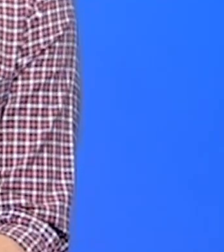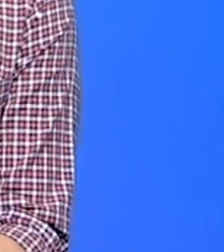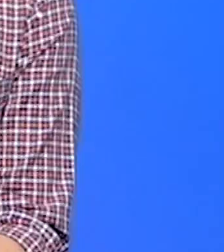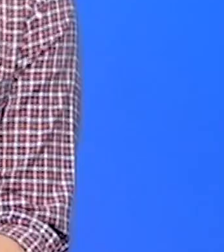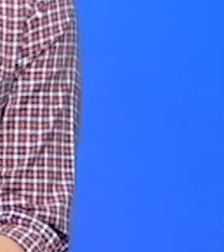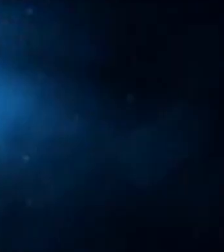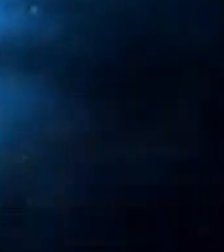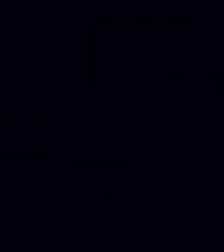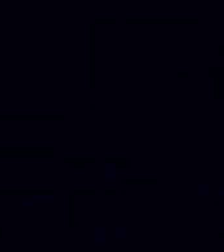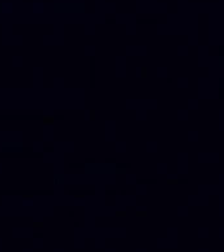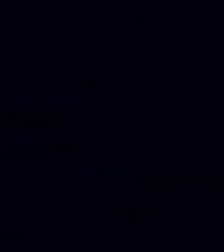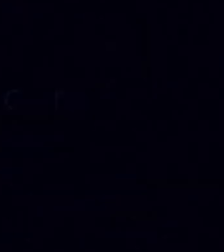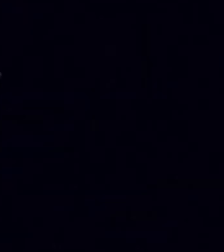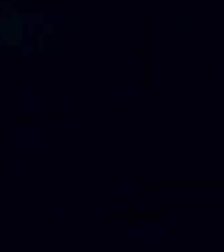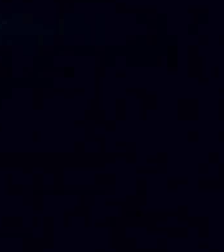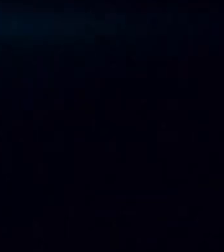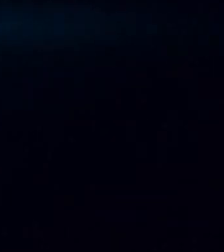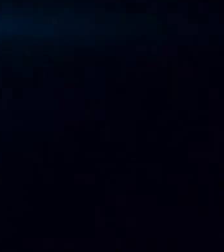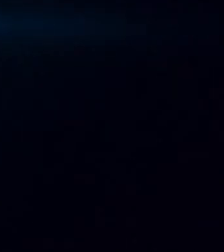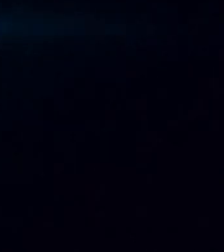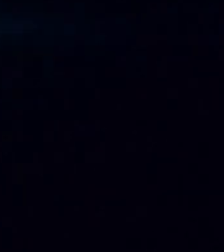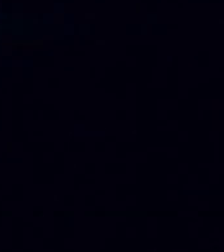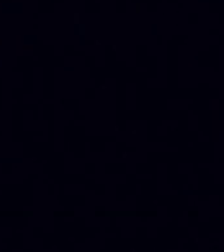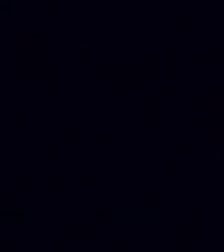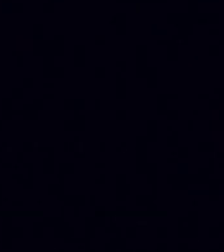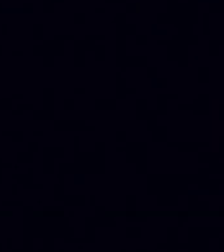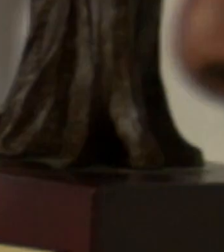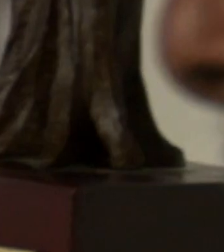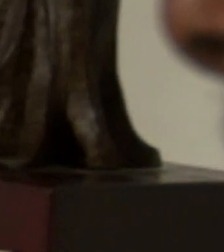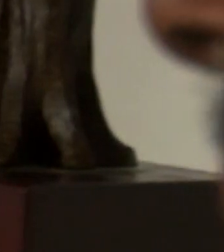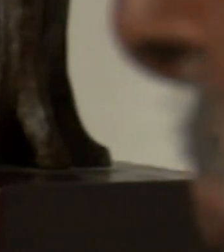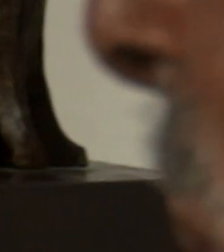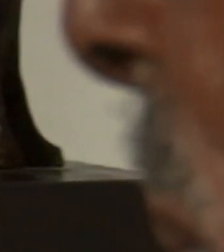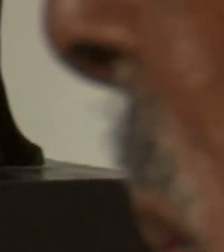del Ministerio de Salud, aquí en 13 Costa Rica Televisión.